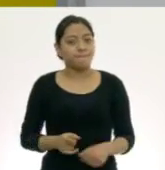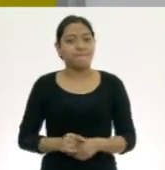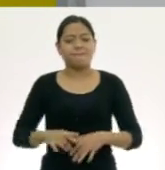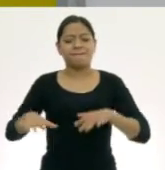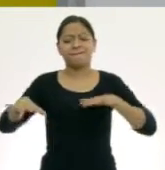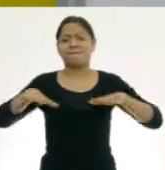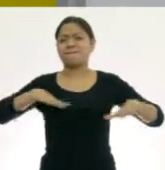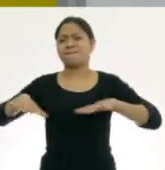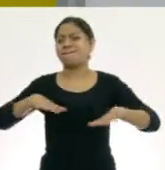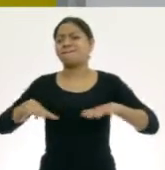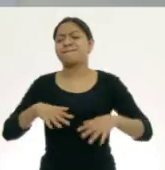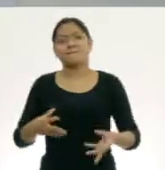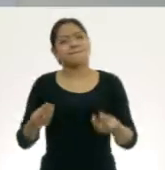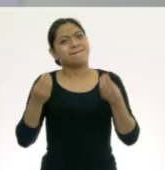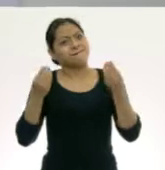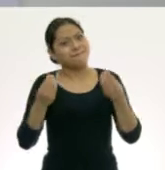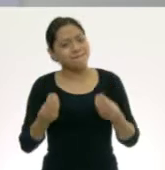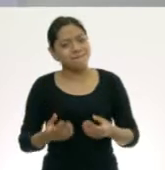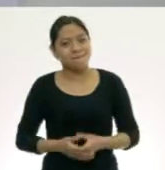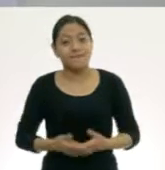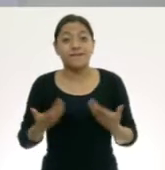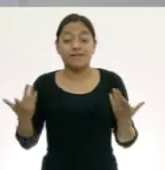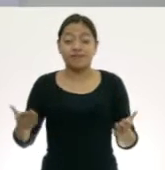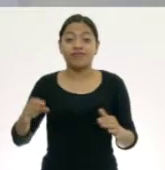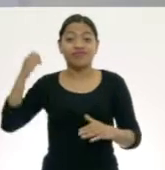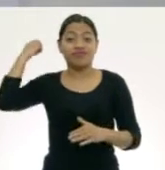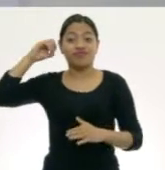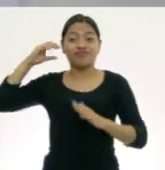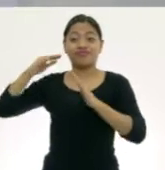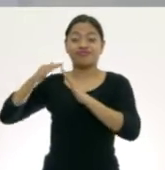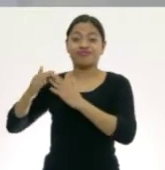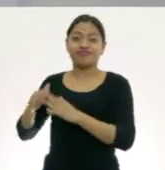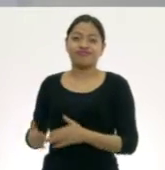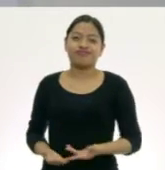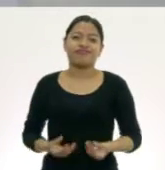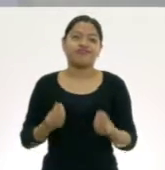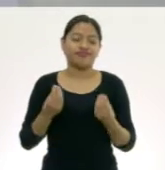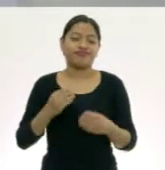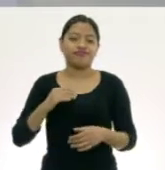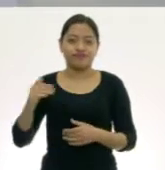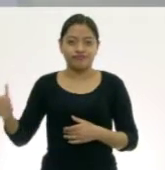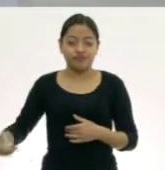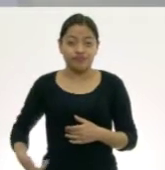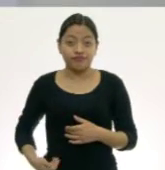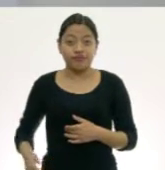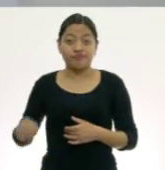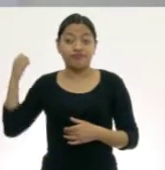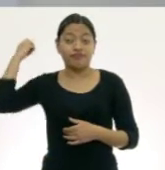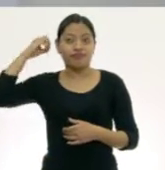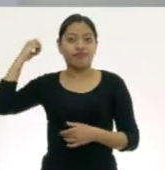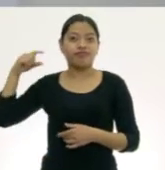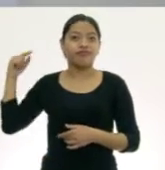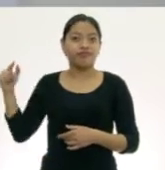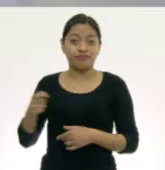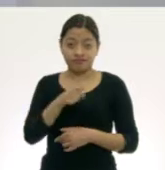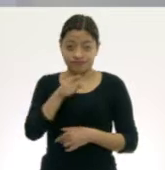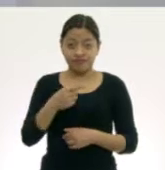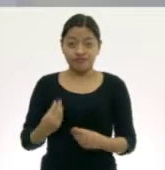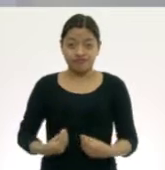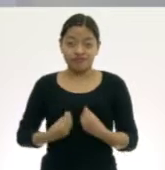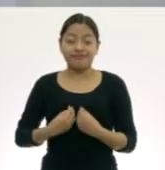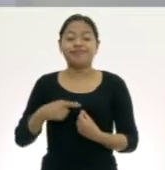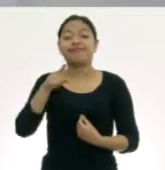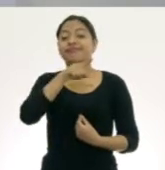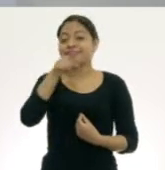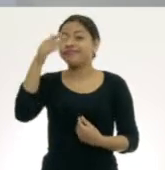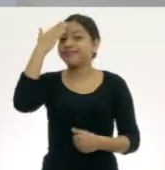sismo importante y causó muchos daños en Oaxaca. Entonces, seguramente quienes viven en Oaxaca también tienen